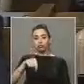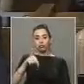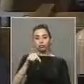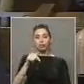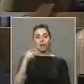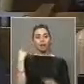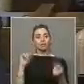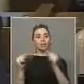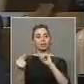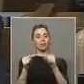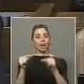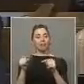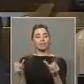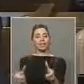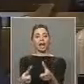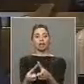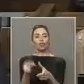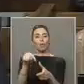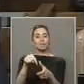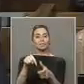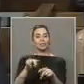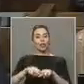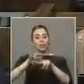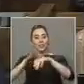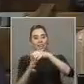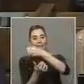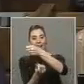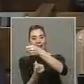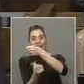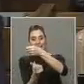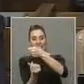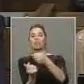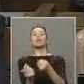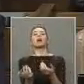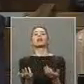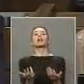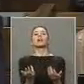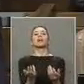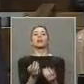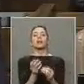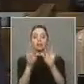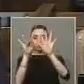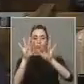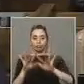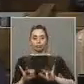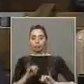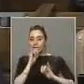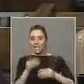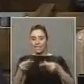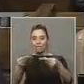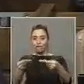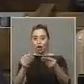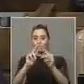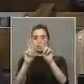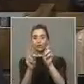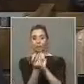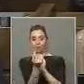en el debate al interior de la Comisión de Hacienda, que es el informe financiero que establece